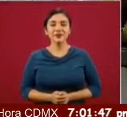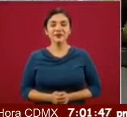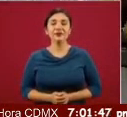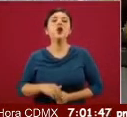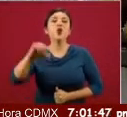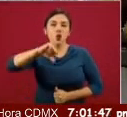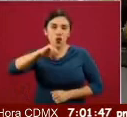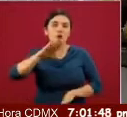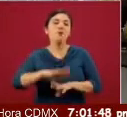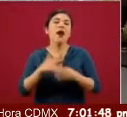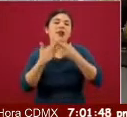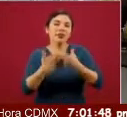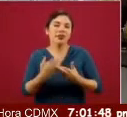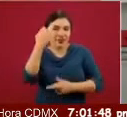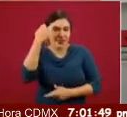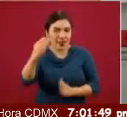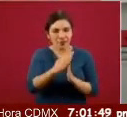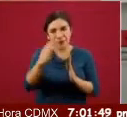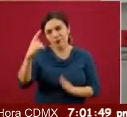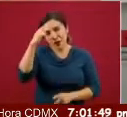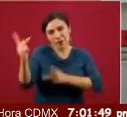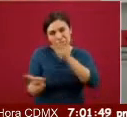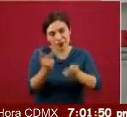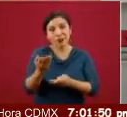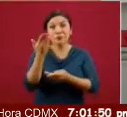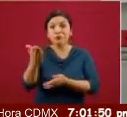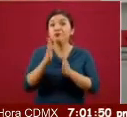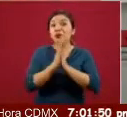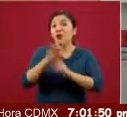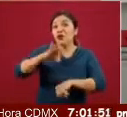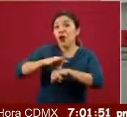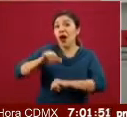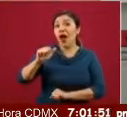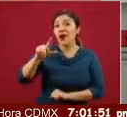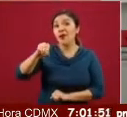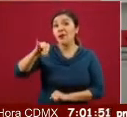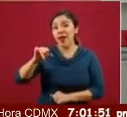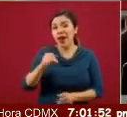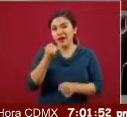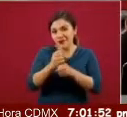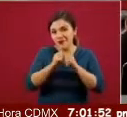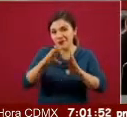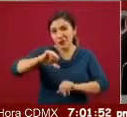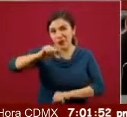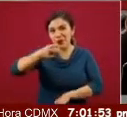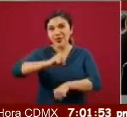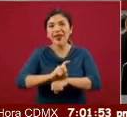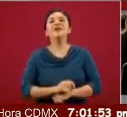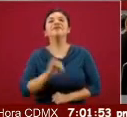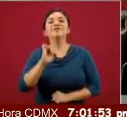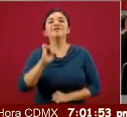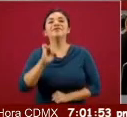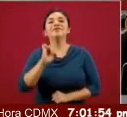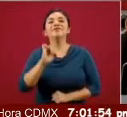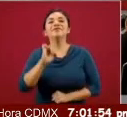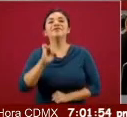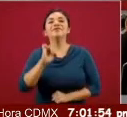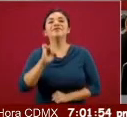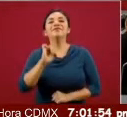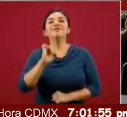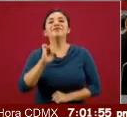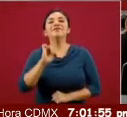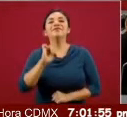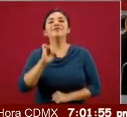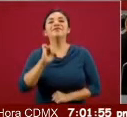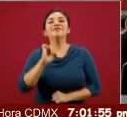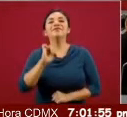va a haber tiempo para preguntas. Entonces le pido ahora al doctor Olomía si presenta por favor el informe. Con mucho gusto, señor